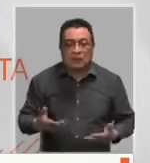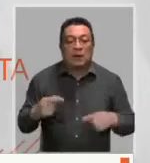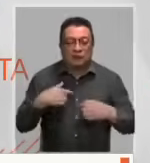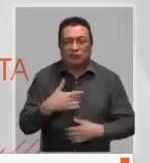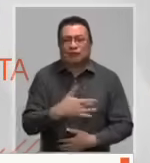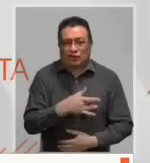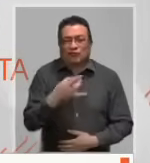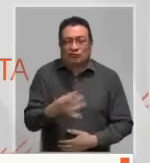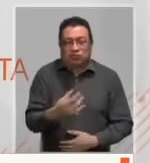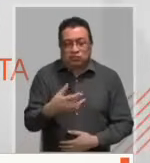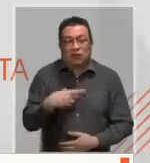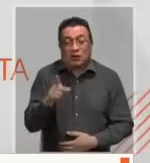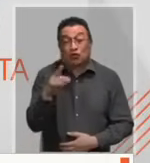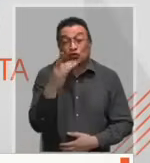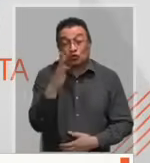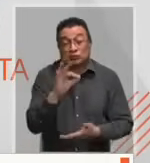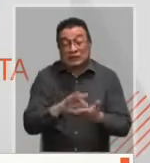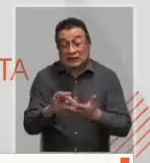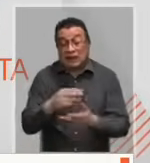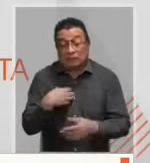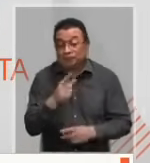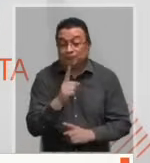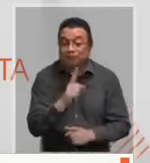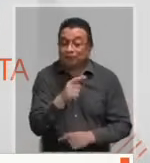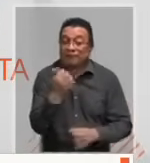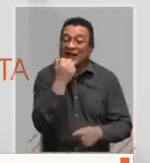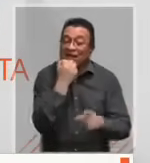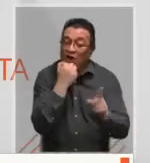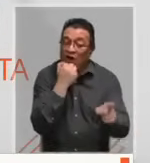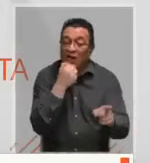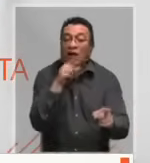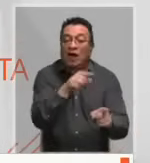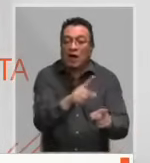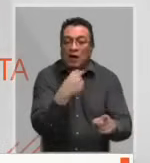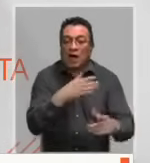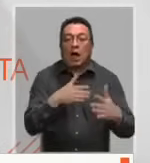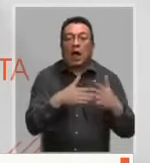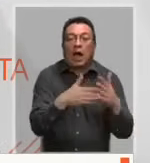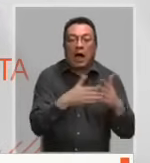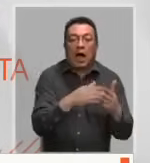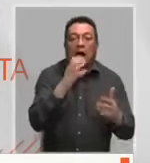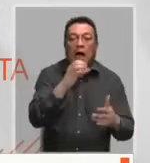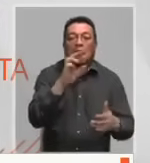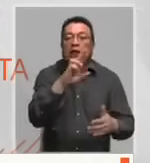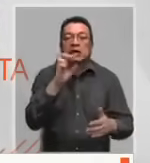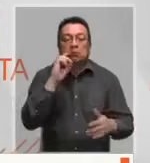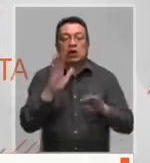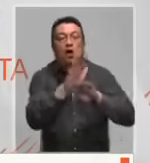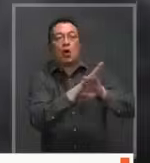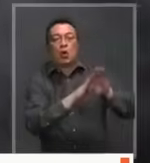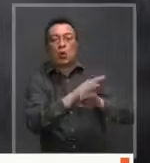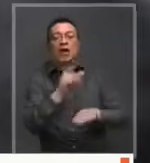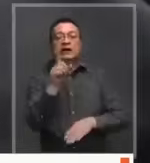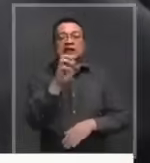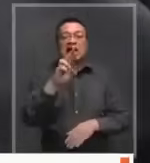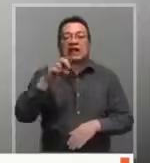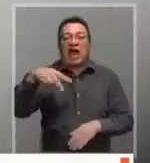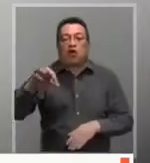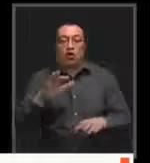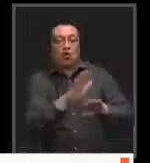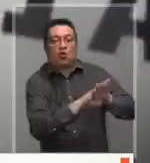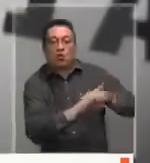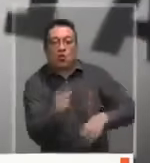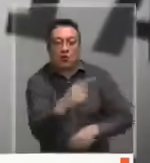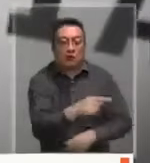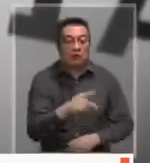alma contradecir a la subsecretaria, pero yo creo que ella está siendo de pararrayos de Miguel Crispi y Verónica Serrano. Contreras rompe